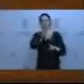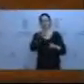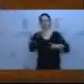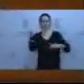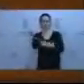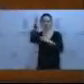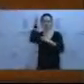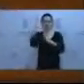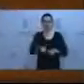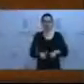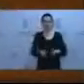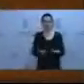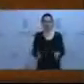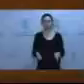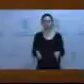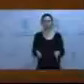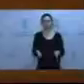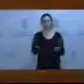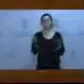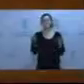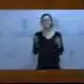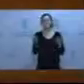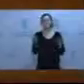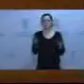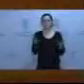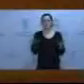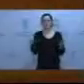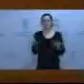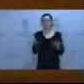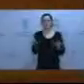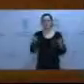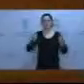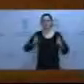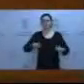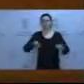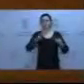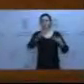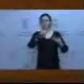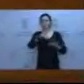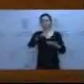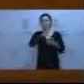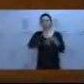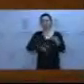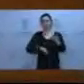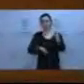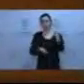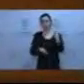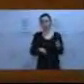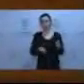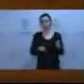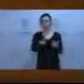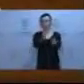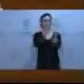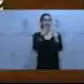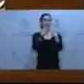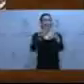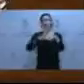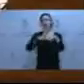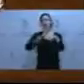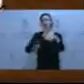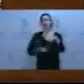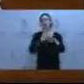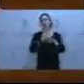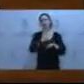la media de España. Y claro, ¿qué es lo que pasa en esas notitas que usted nos acaba de leer? Bueno, pues que nos dice unas cosas, hombre, que están